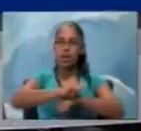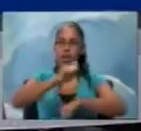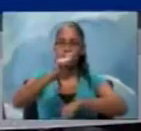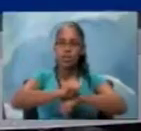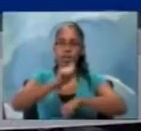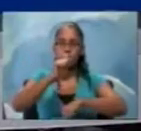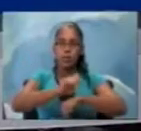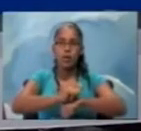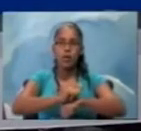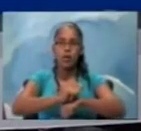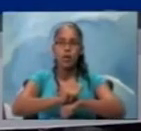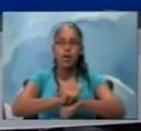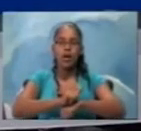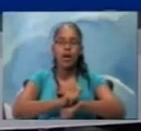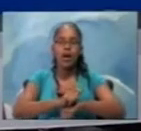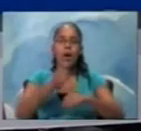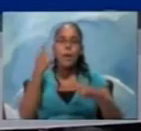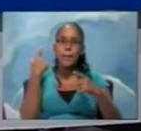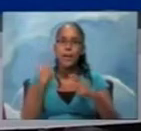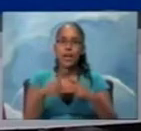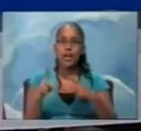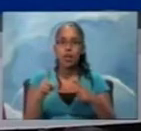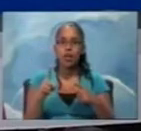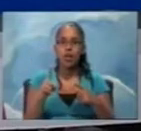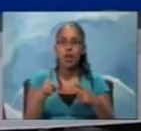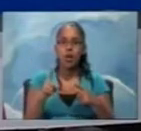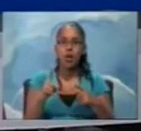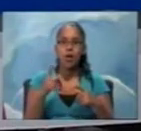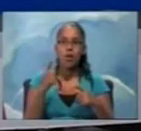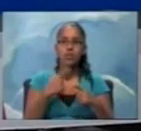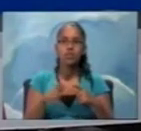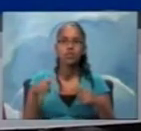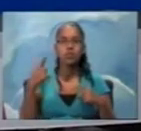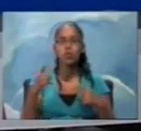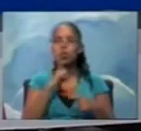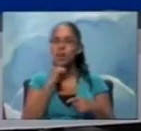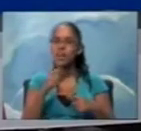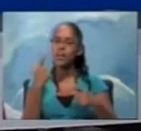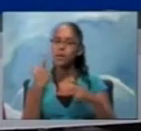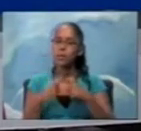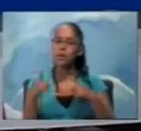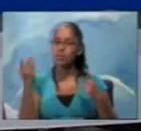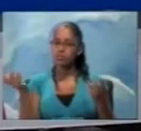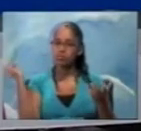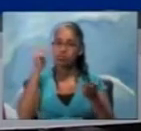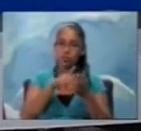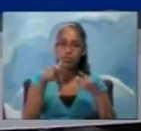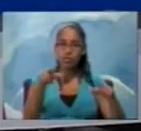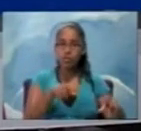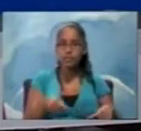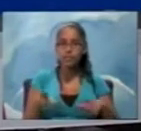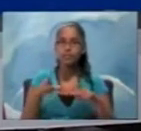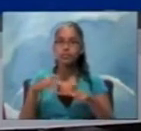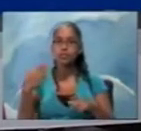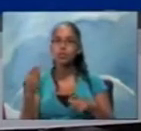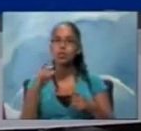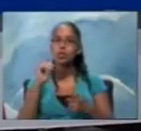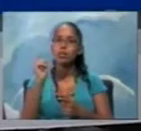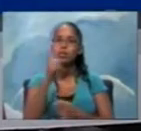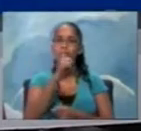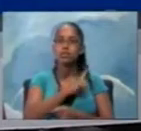día en el templo. Pero. Ajá, ¿cuál es el pero que aparece allí? Los